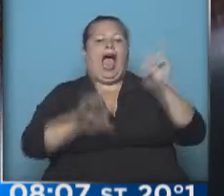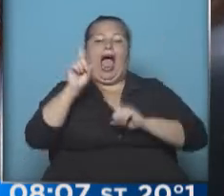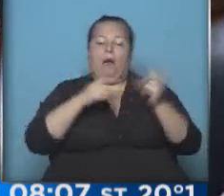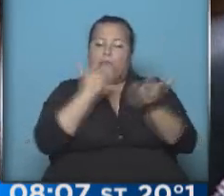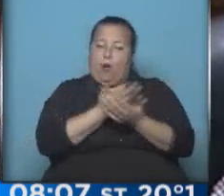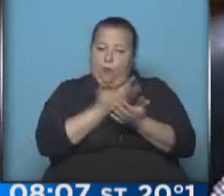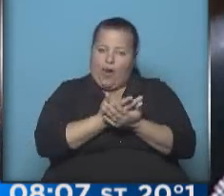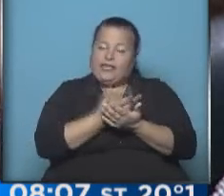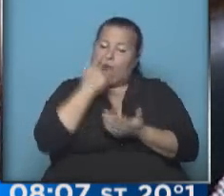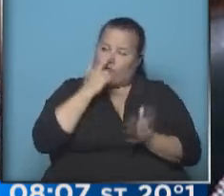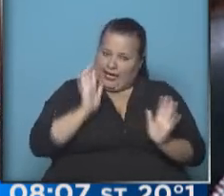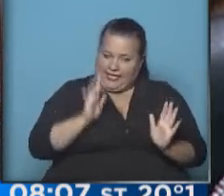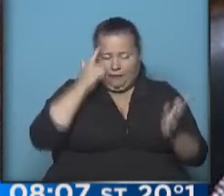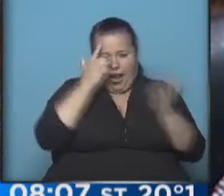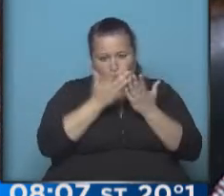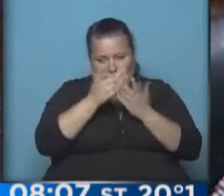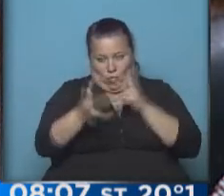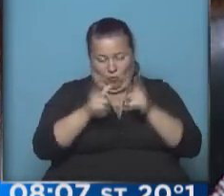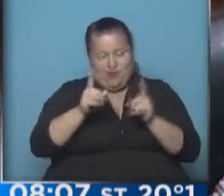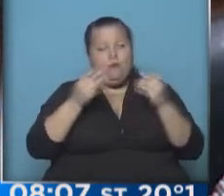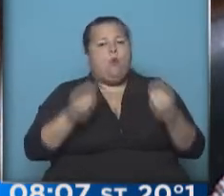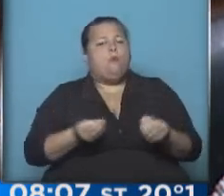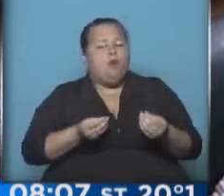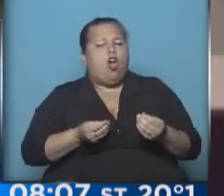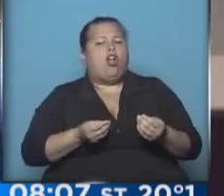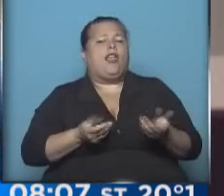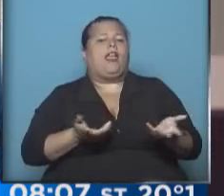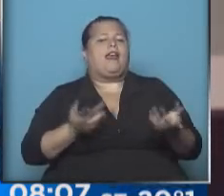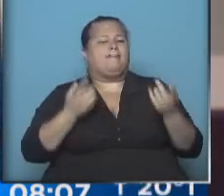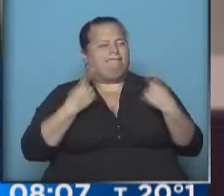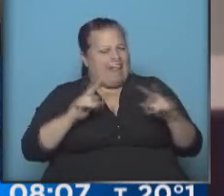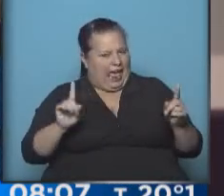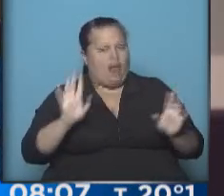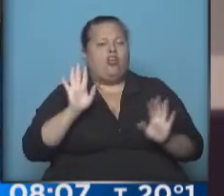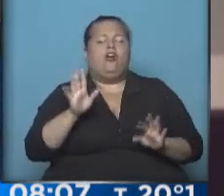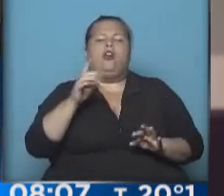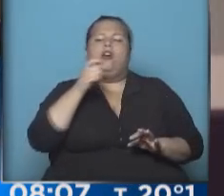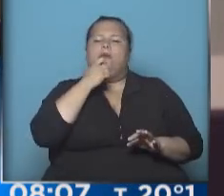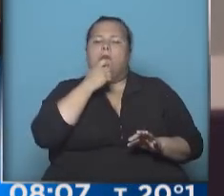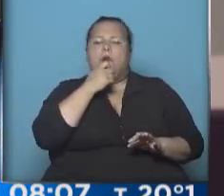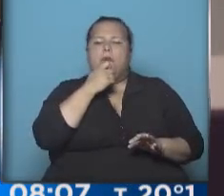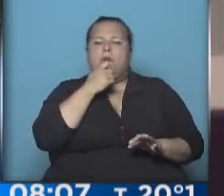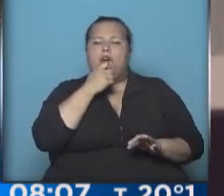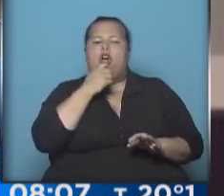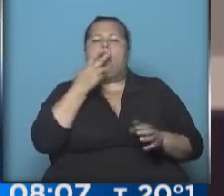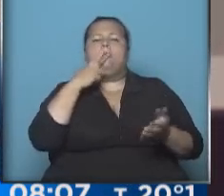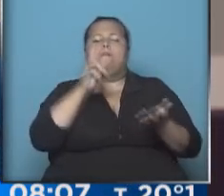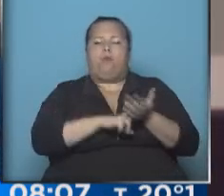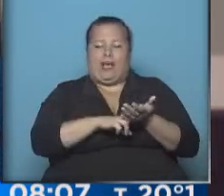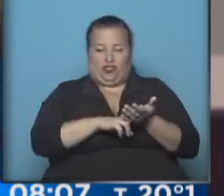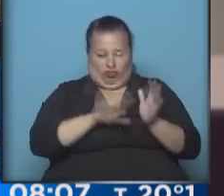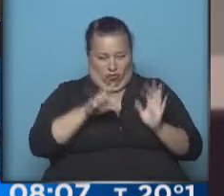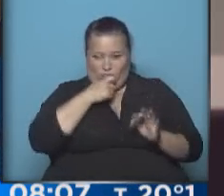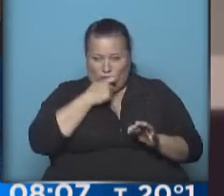propuestas que son este interesantes de analizar como vos decís porque eh llama la atención el tema de la presión tributaria por